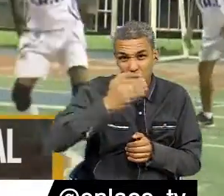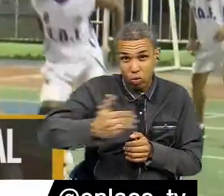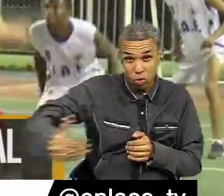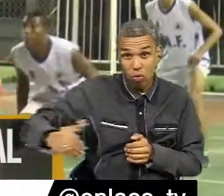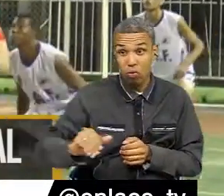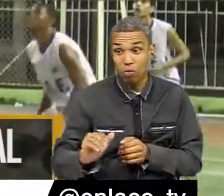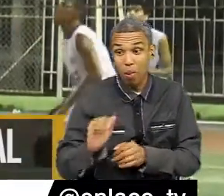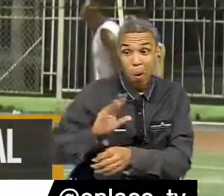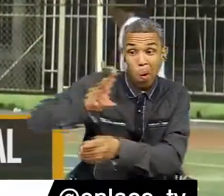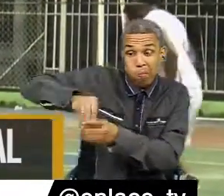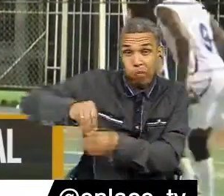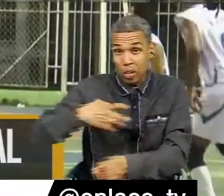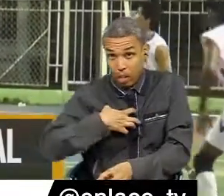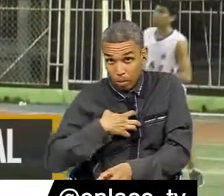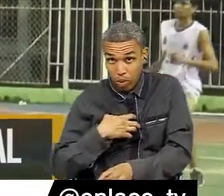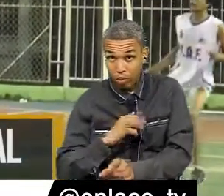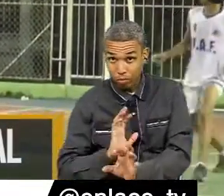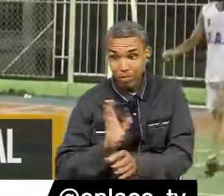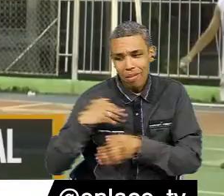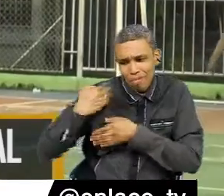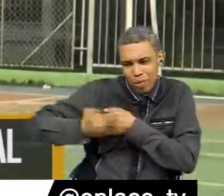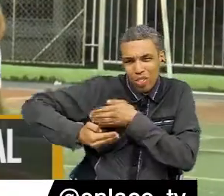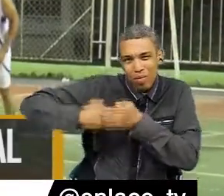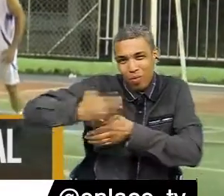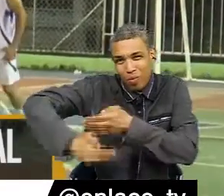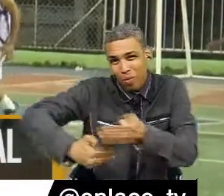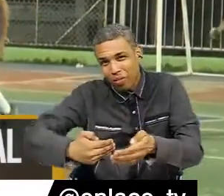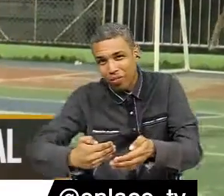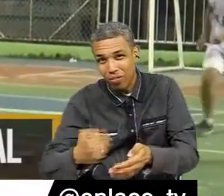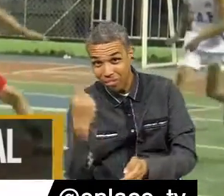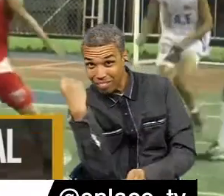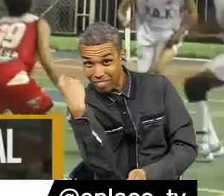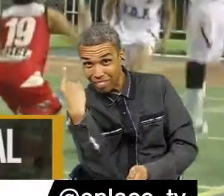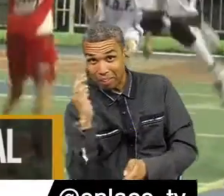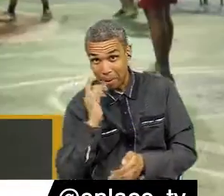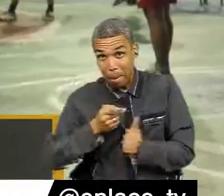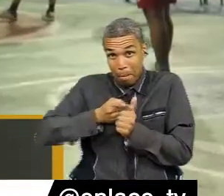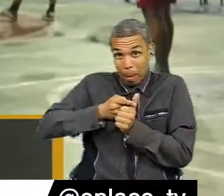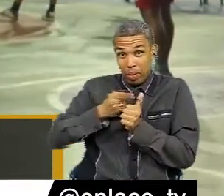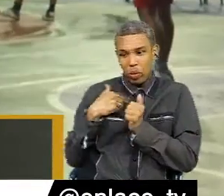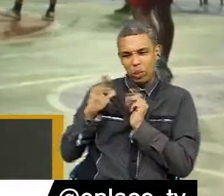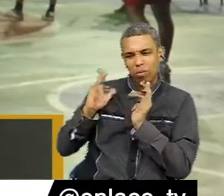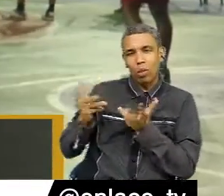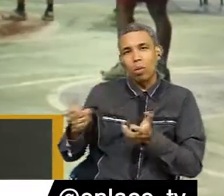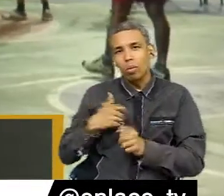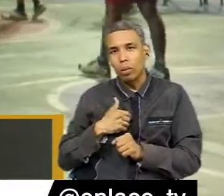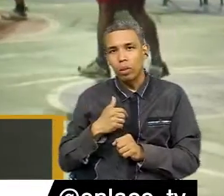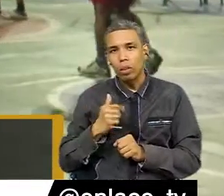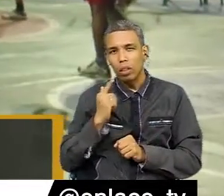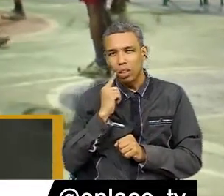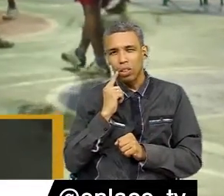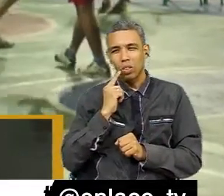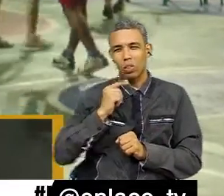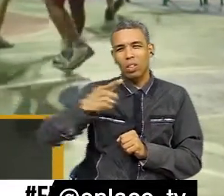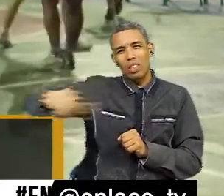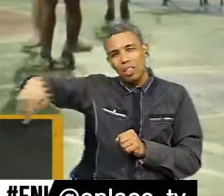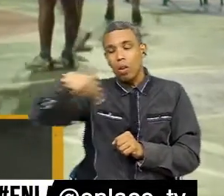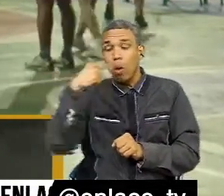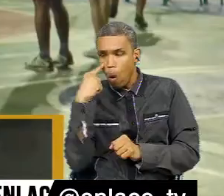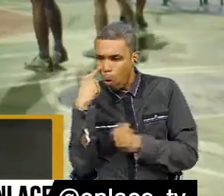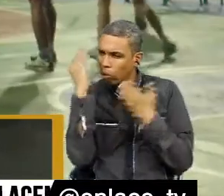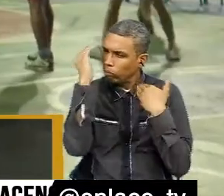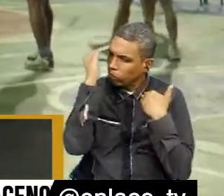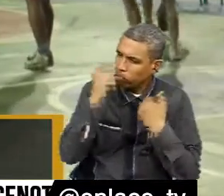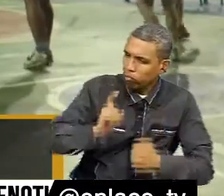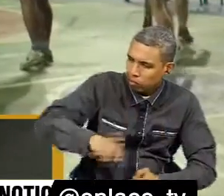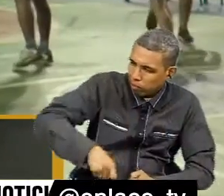torneo. Entonces el proceso que hemos tenido nosotros es primero concientizar las personas que deben entrenar y segundo empezar a formar un